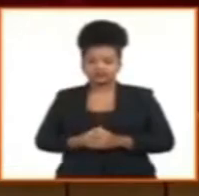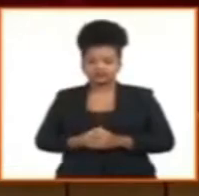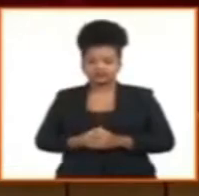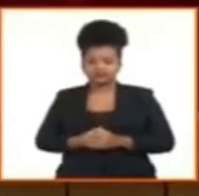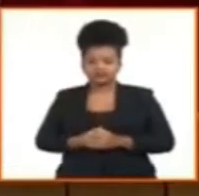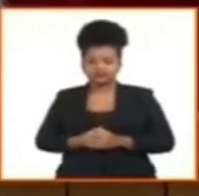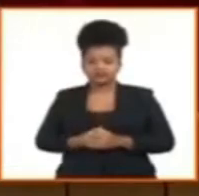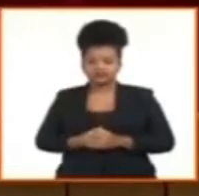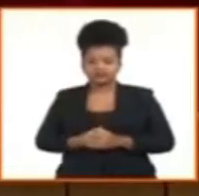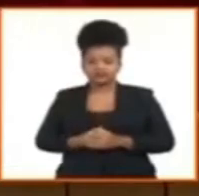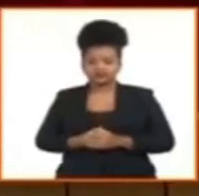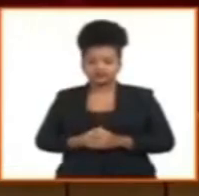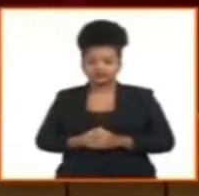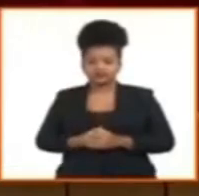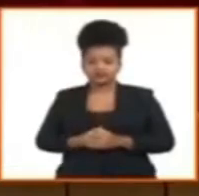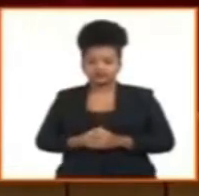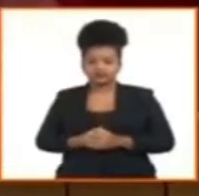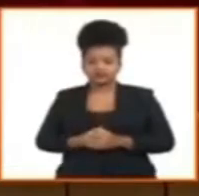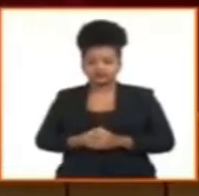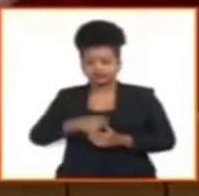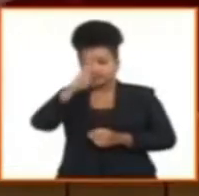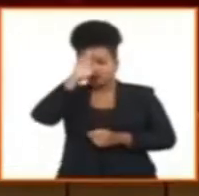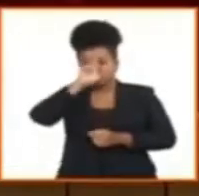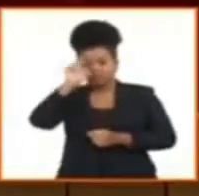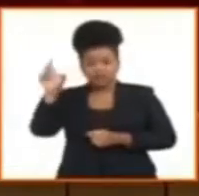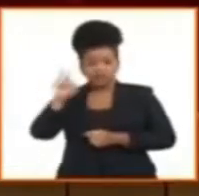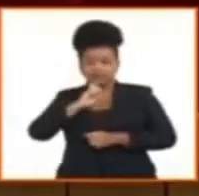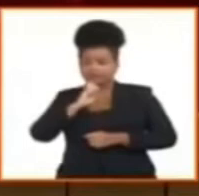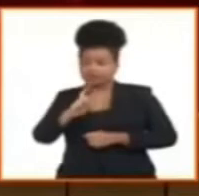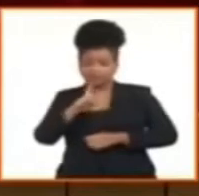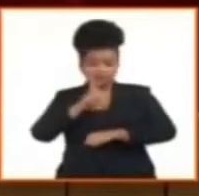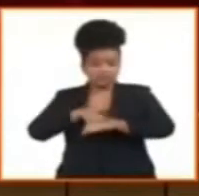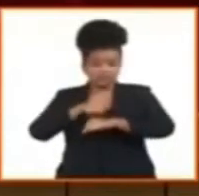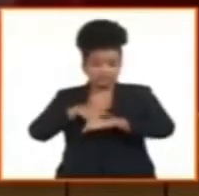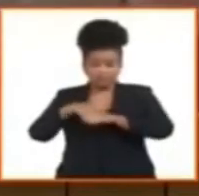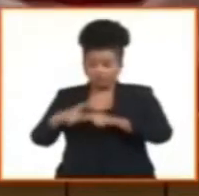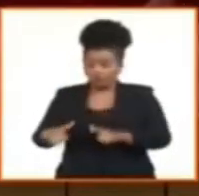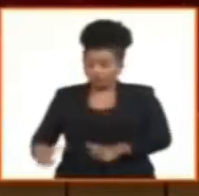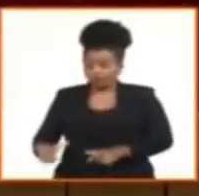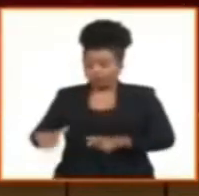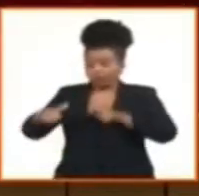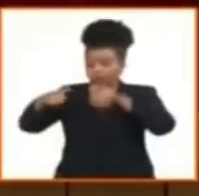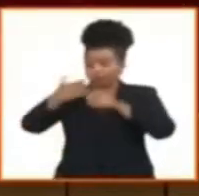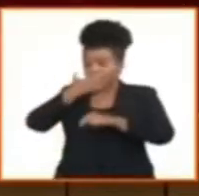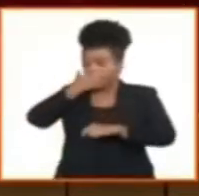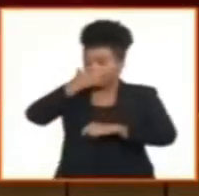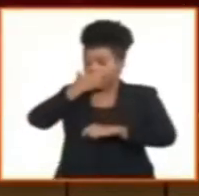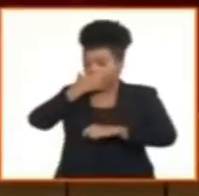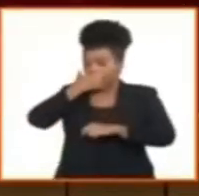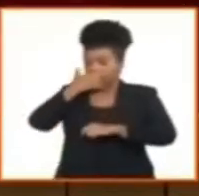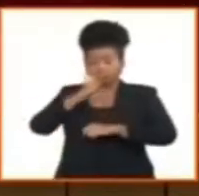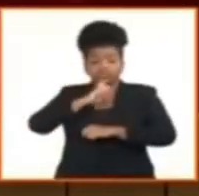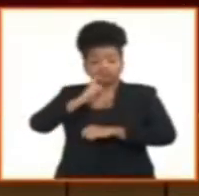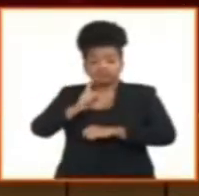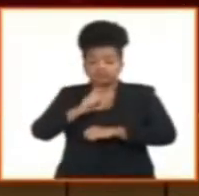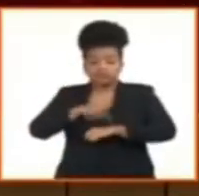coincidencia del momento en que tenían que llegar, que casi se hacía como una operación milimétrica de hacia dónde había que llevar un balón a un